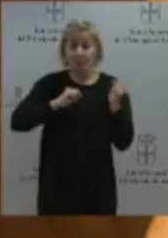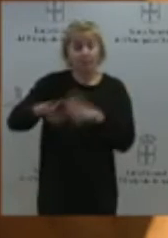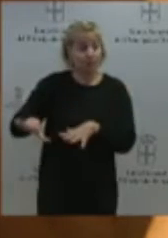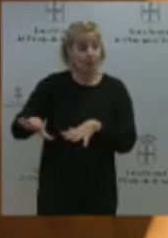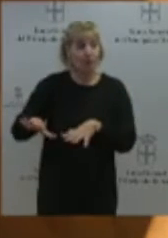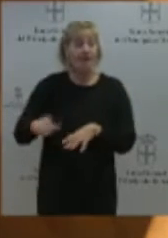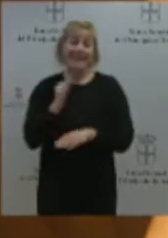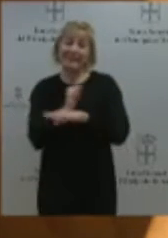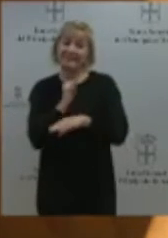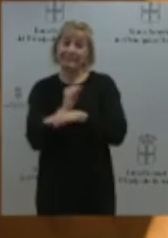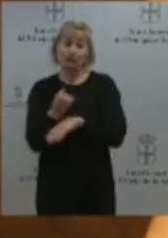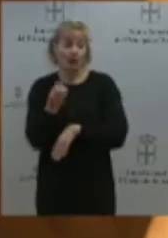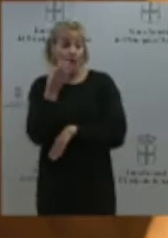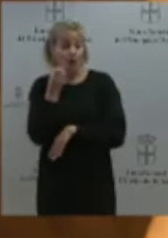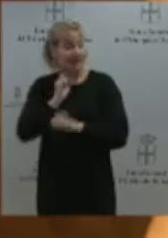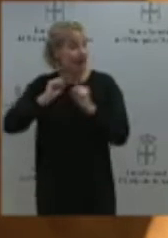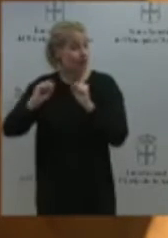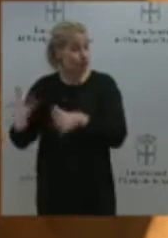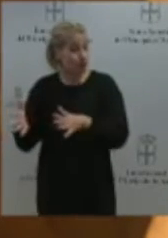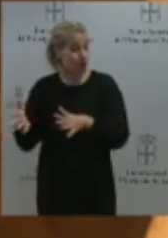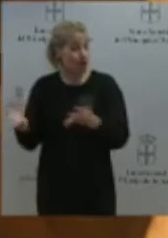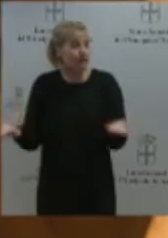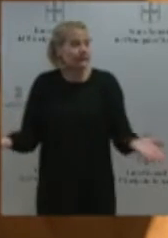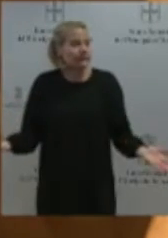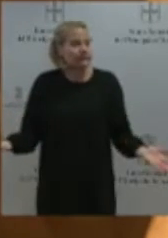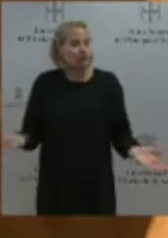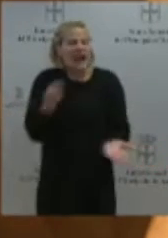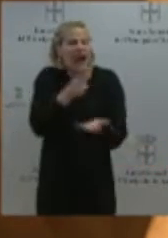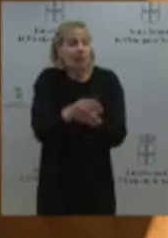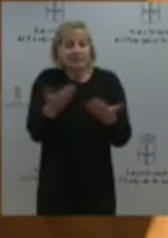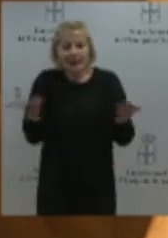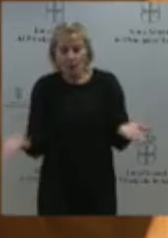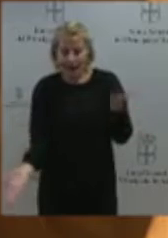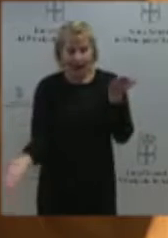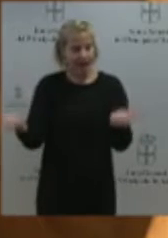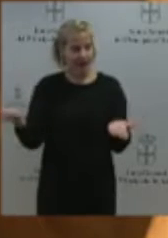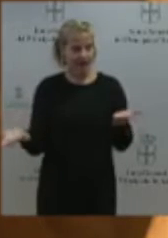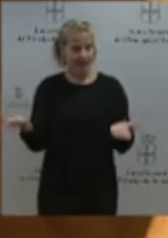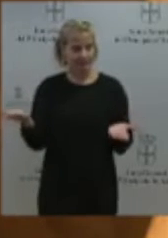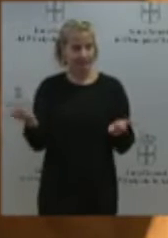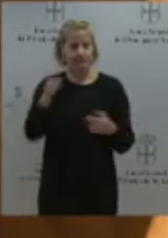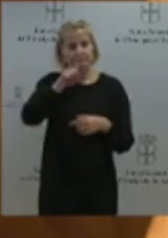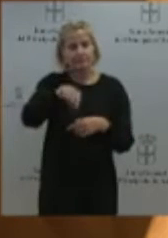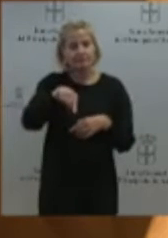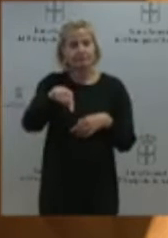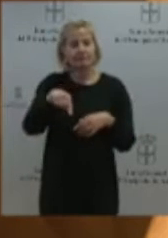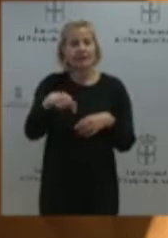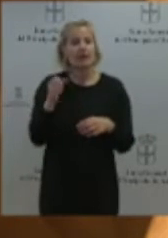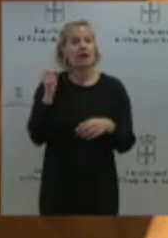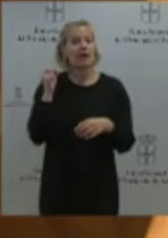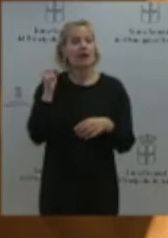renunciamos? ¿En qué apostamos? Pero voy a más allá. Es que como el presupuesto es un todo, permítame, yo voy más allá. Como el presupuesto es un